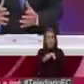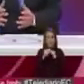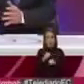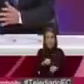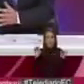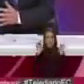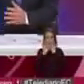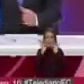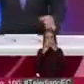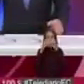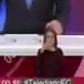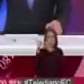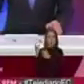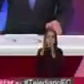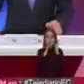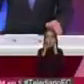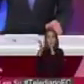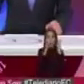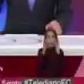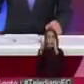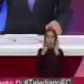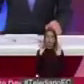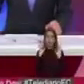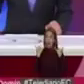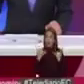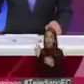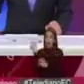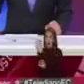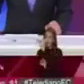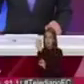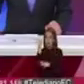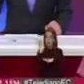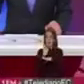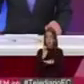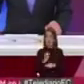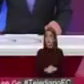menos es temporal, frente a este momento que está viviendo el país?